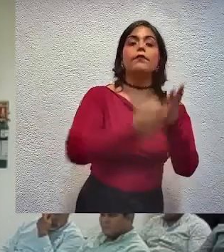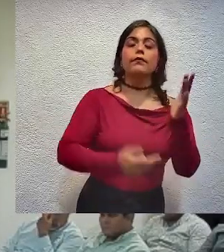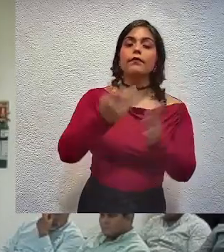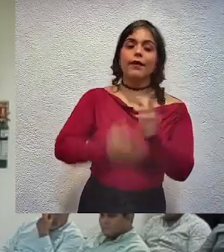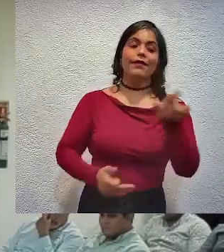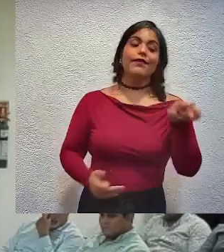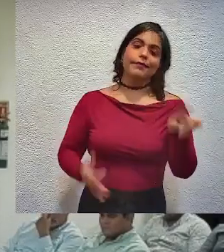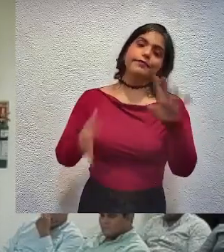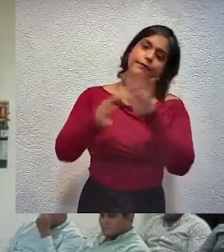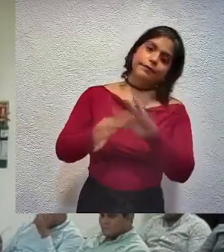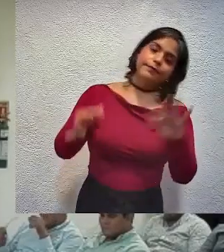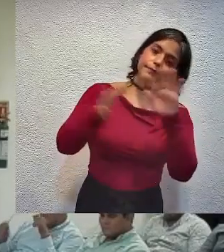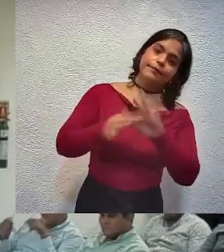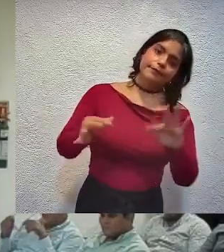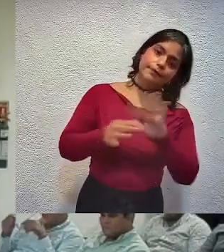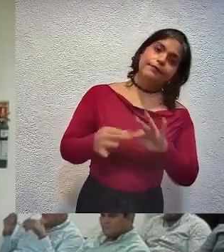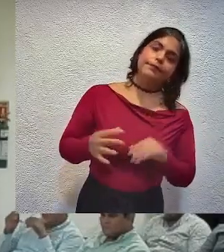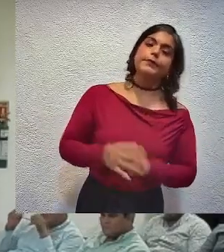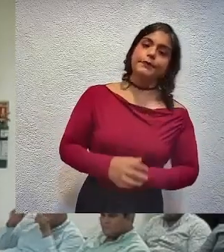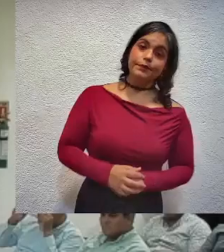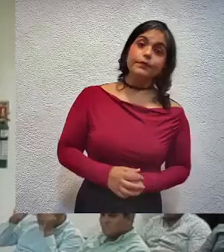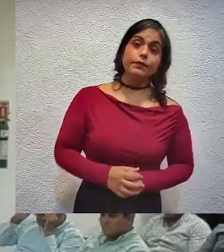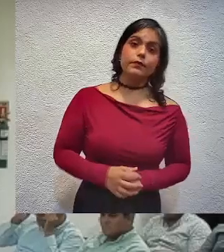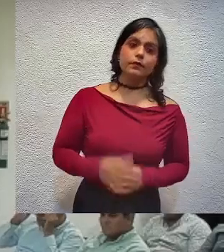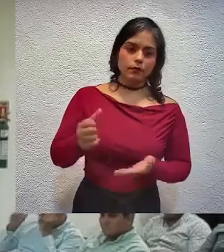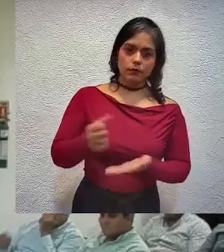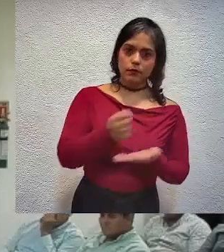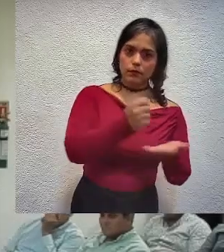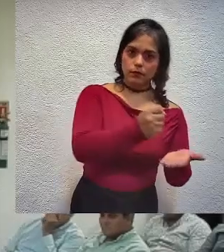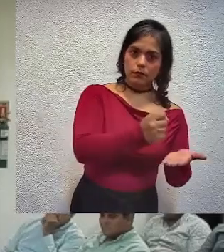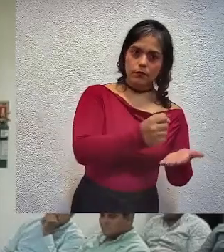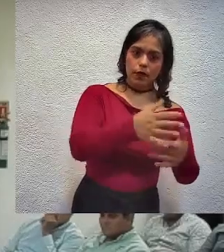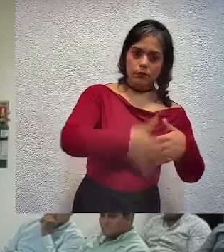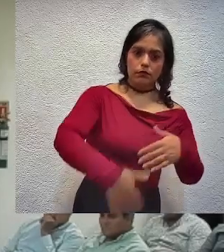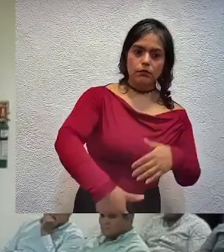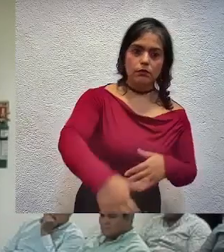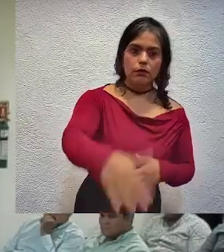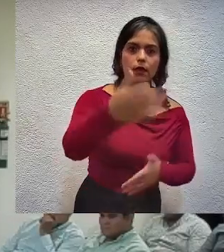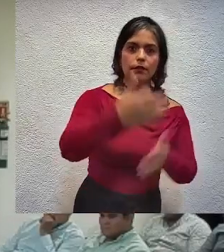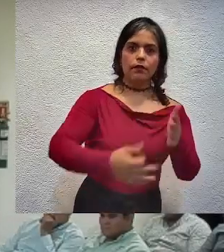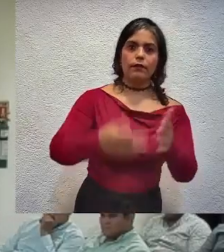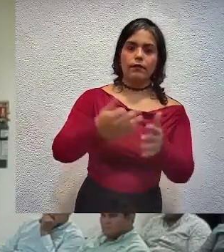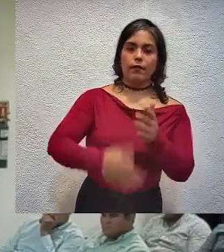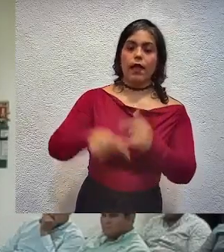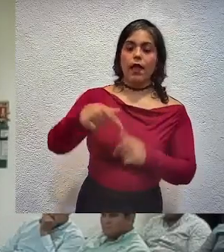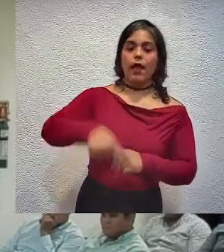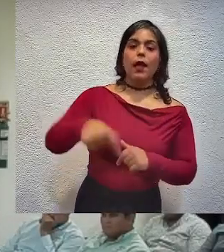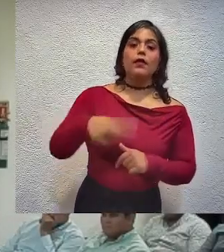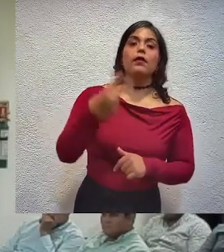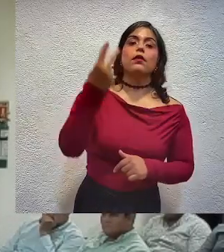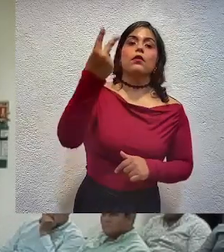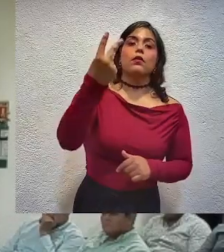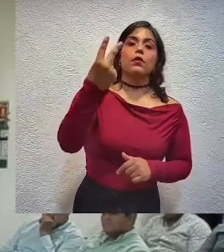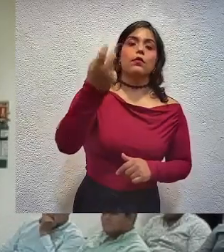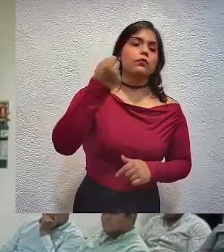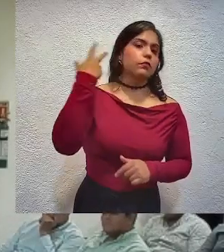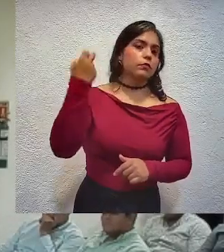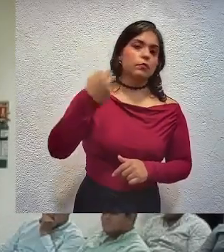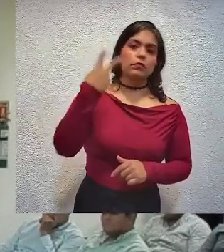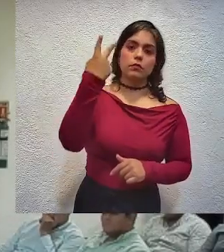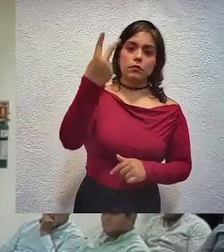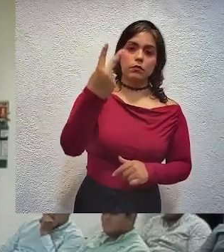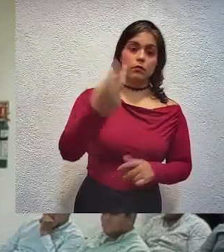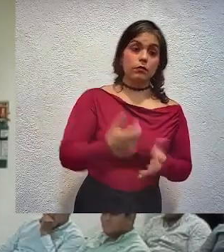disconforme, por el hecho de que la afectación económica se extendió al personal adscrito a la ponencia 2, quienes fueron privados de su